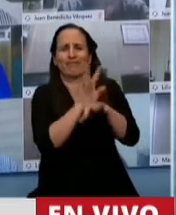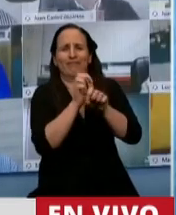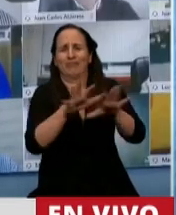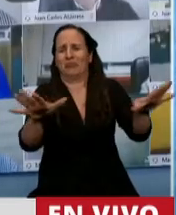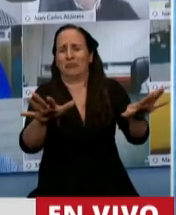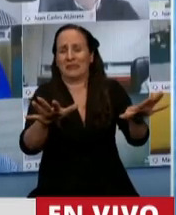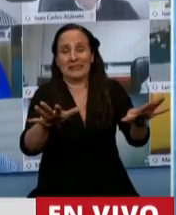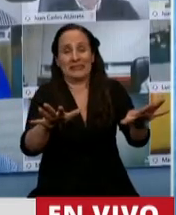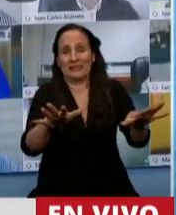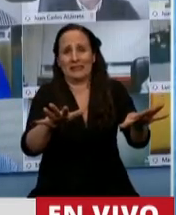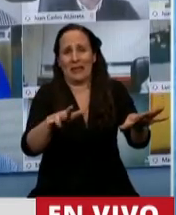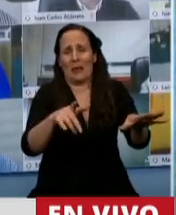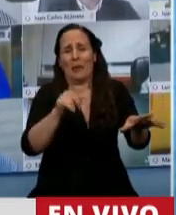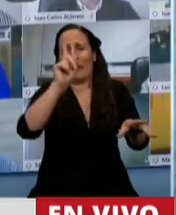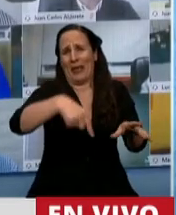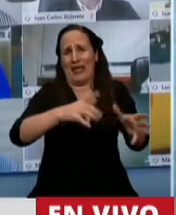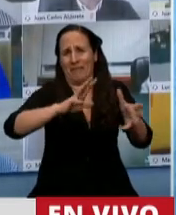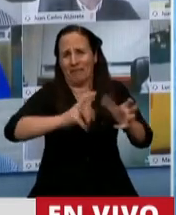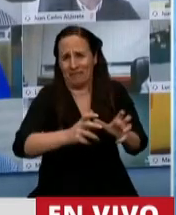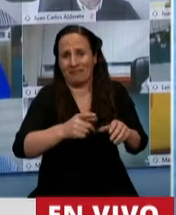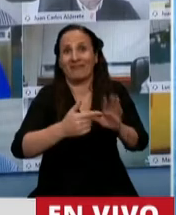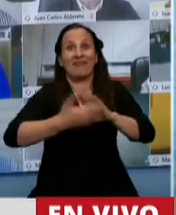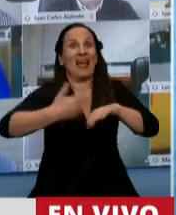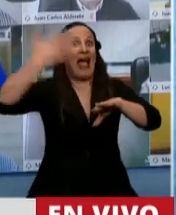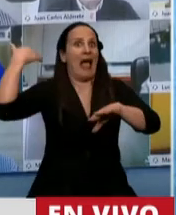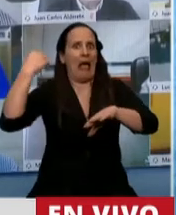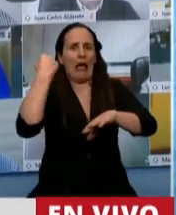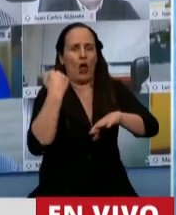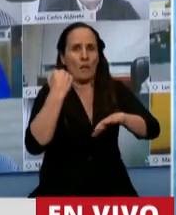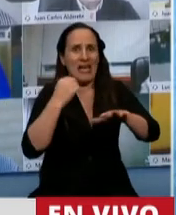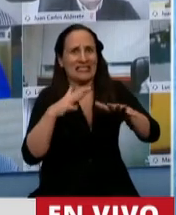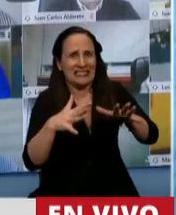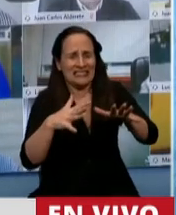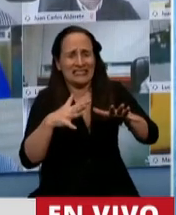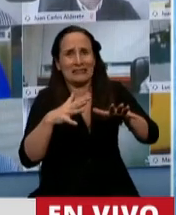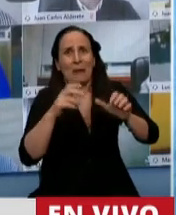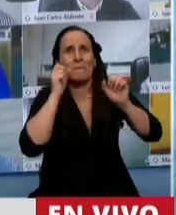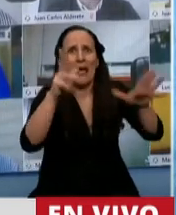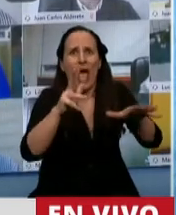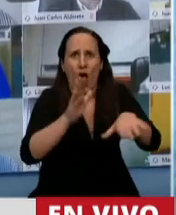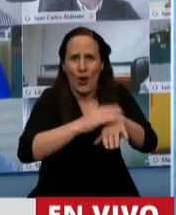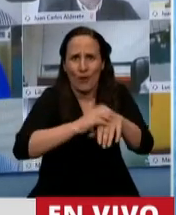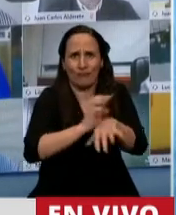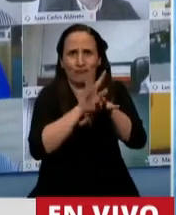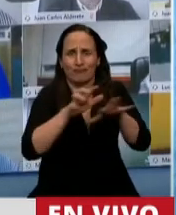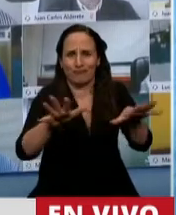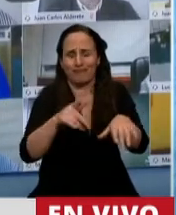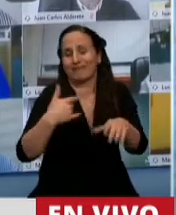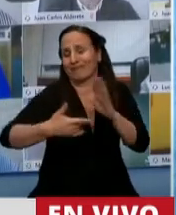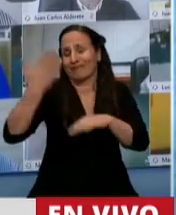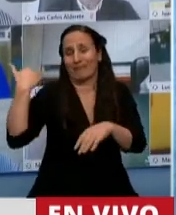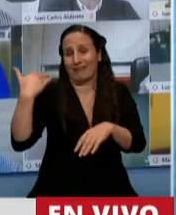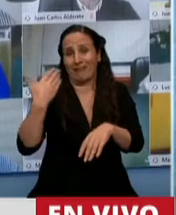más la ya precaria situación económica de nuestro país en el que asumimos a partir del 10 de